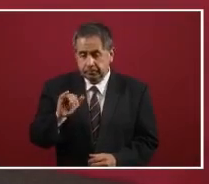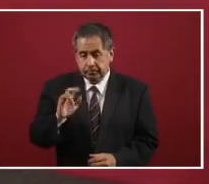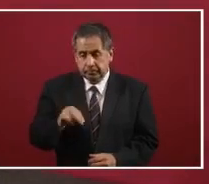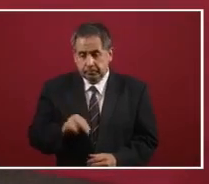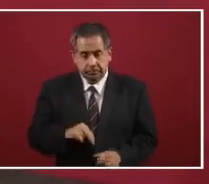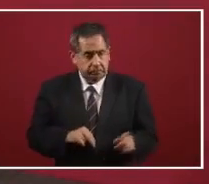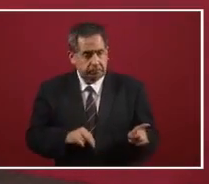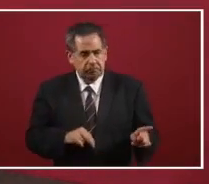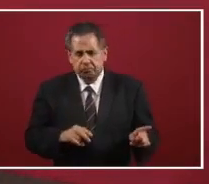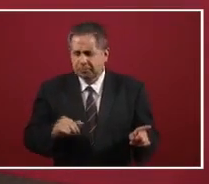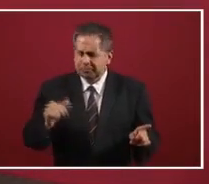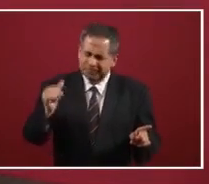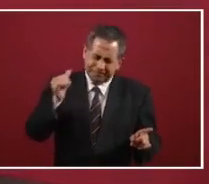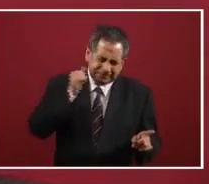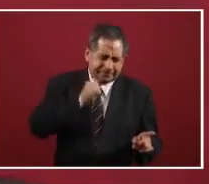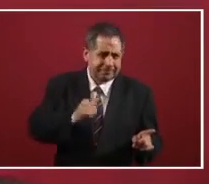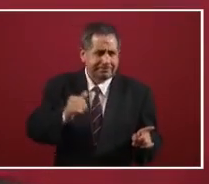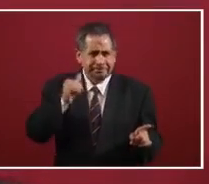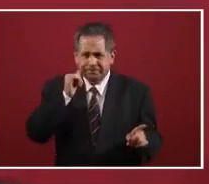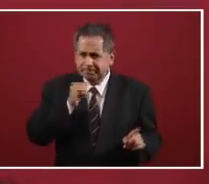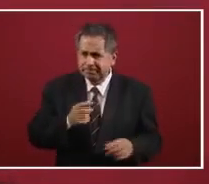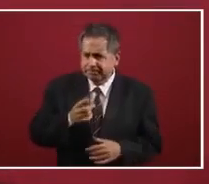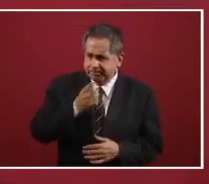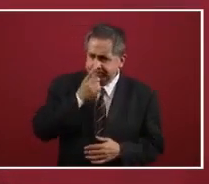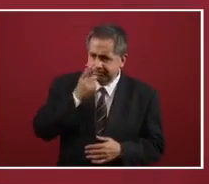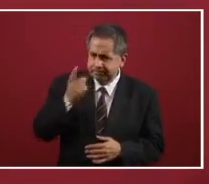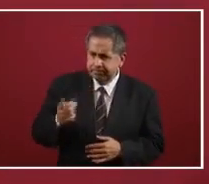siempre ha manifestado que